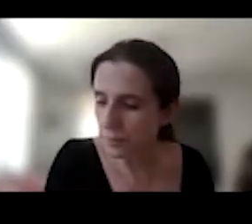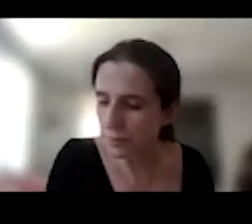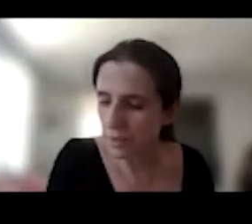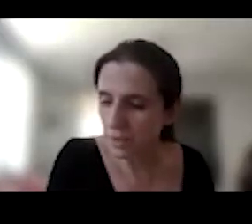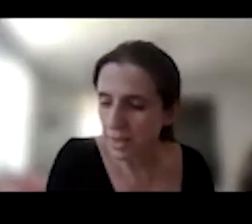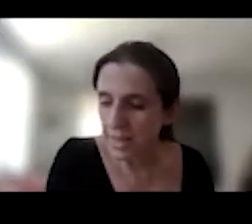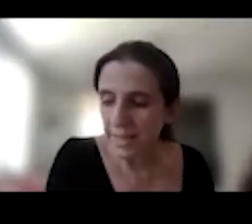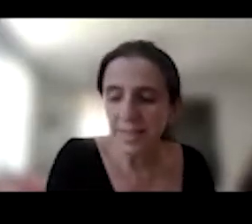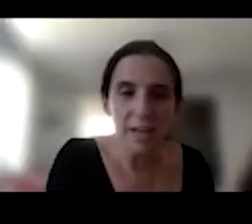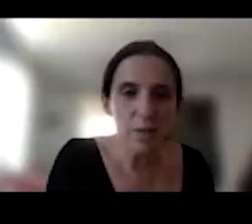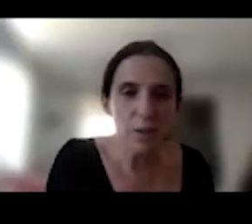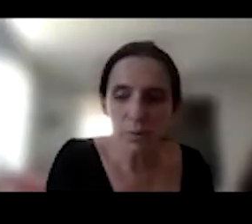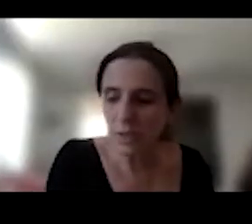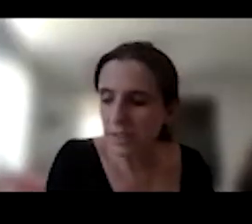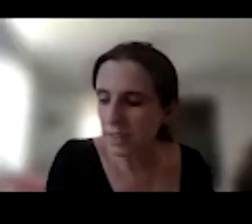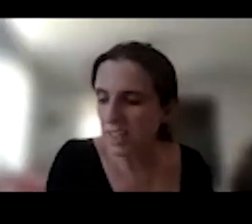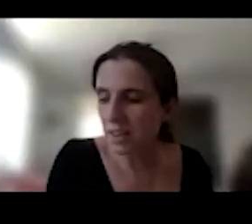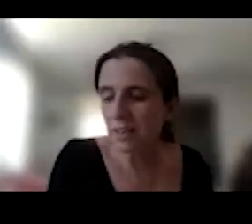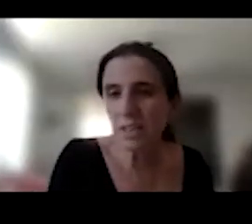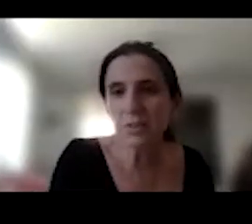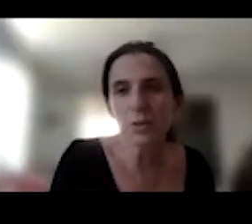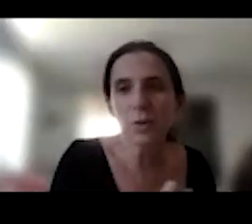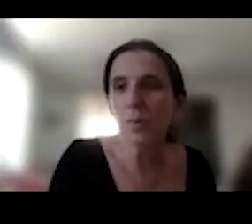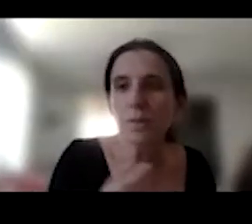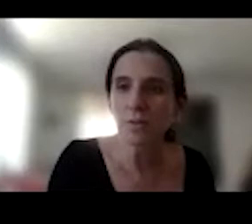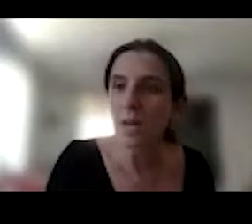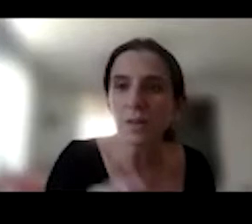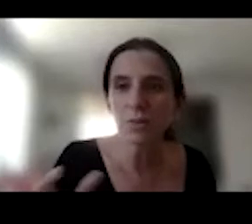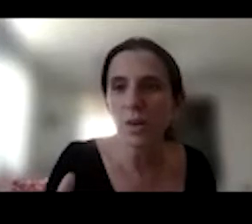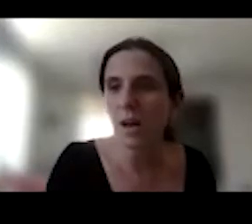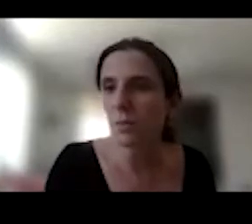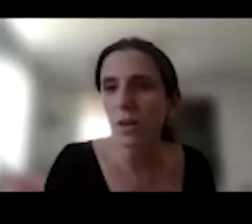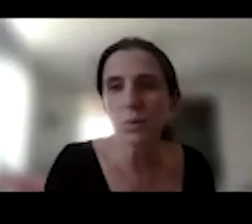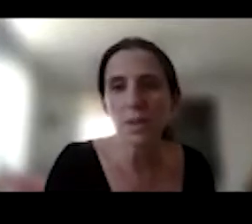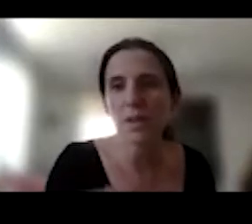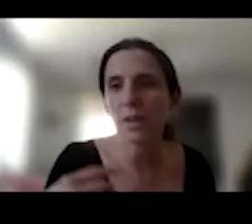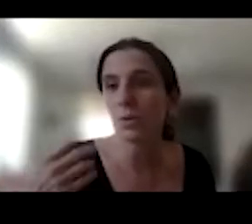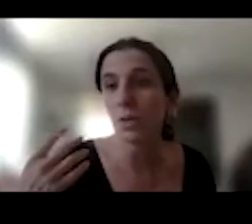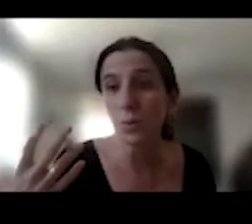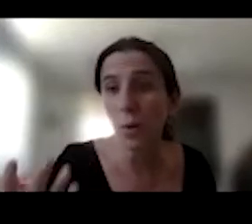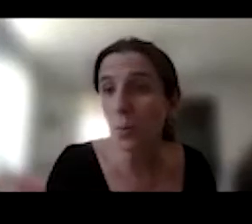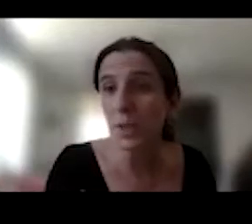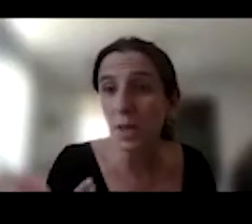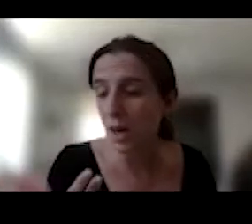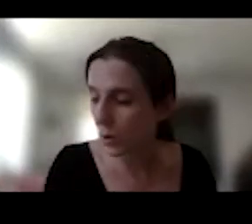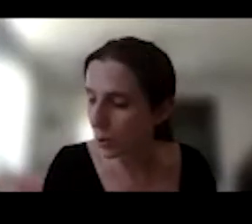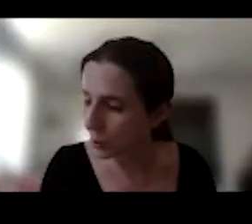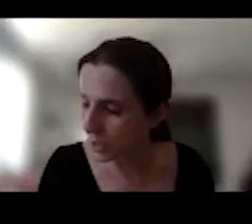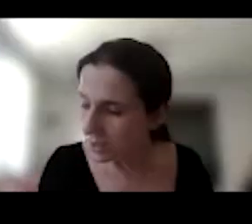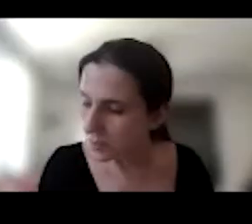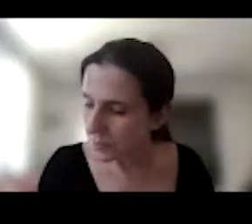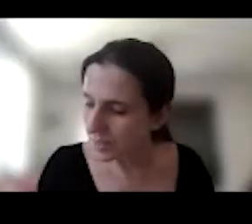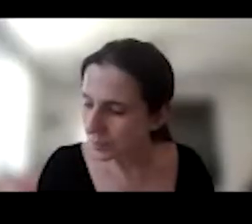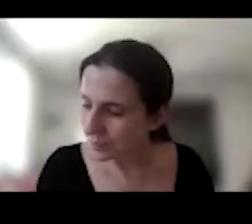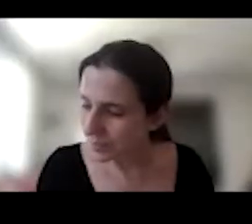cerebro, ¿no? En general corresponde a estrategias de rehabilitación no convencionales, no son las habituales usos de ayuda óptica o no